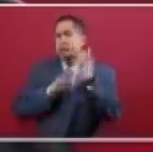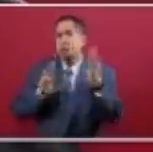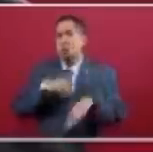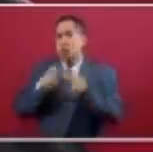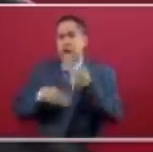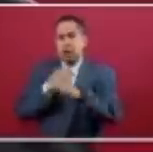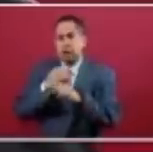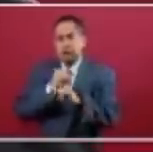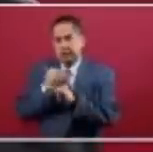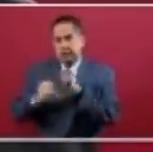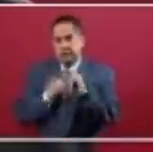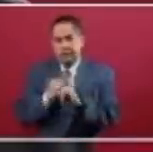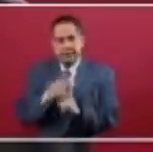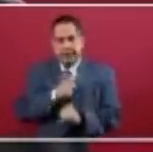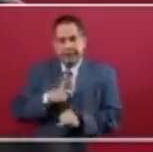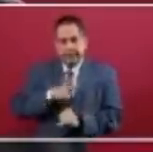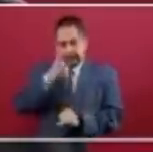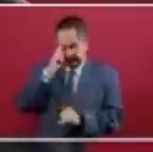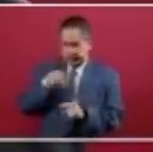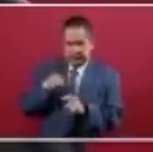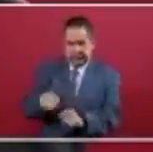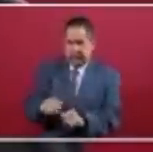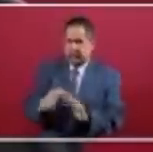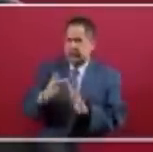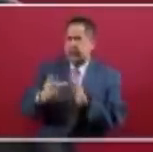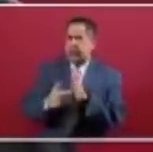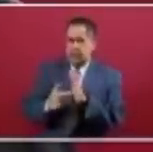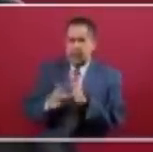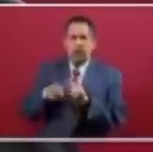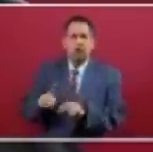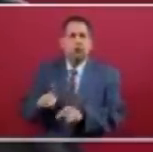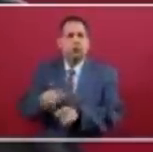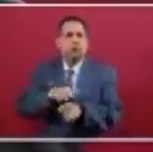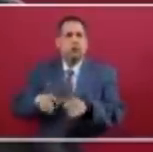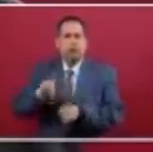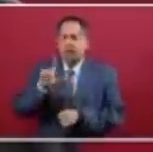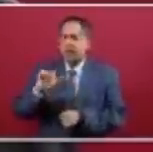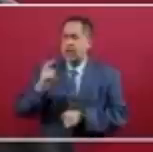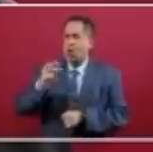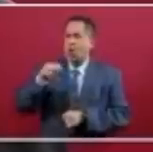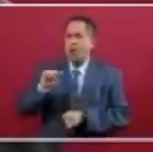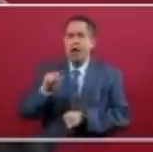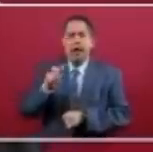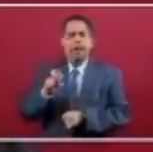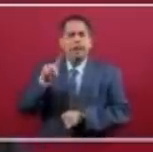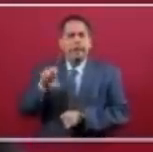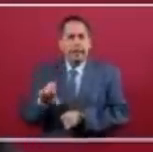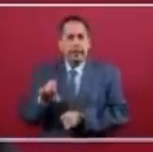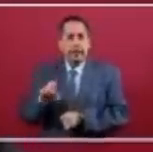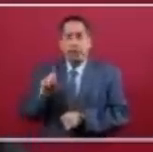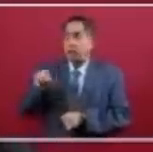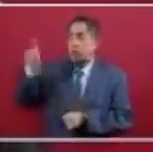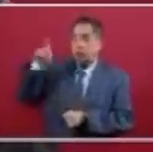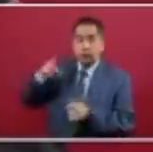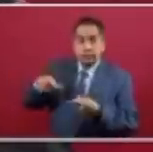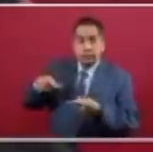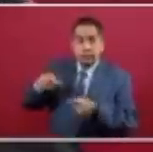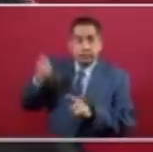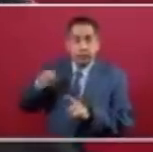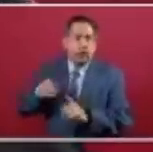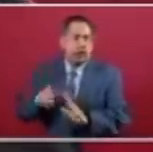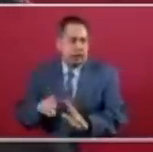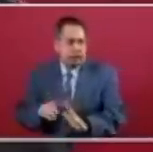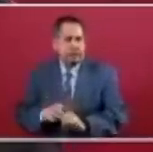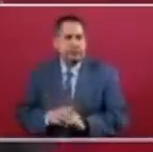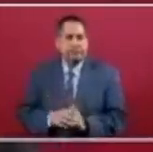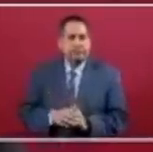un respeto absolutamente puntual a todas las decisiones que toma este organismo. De manera que